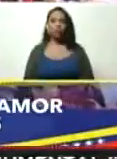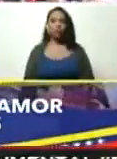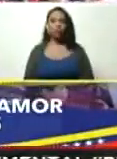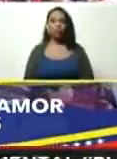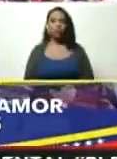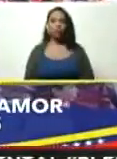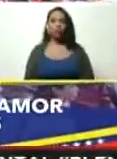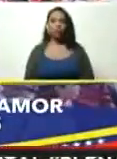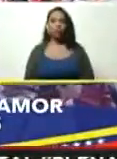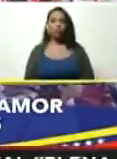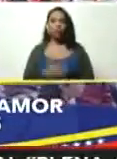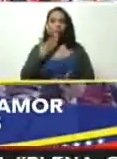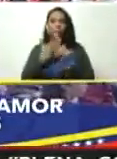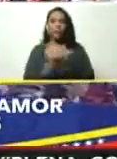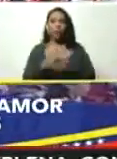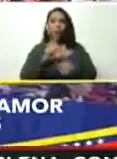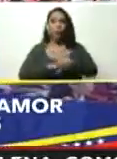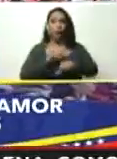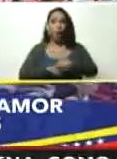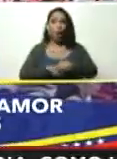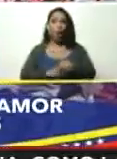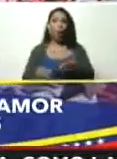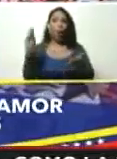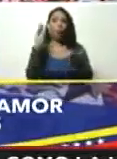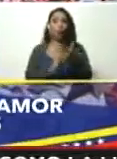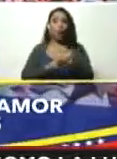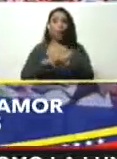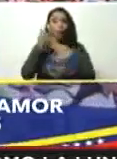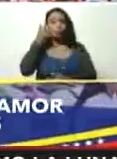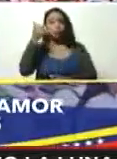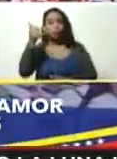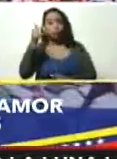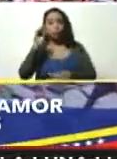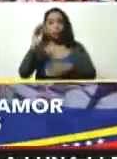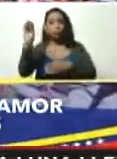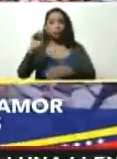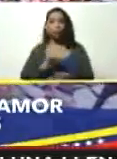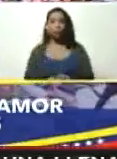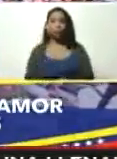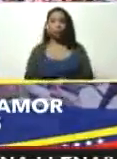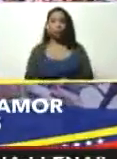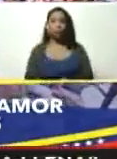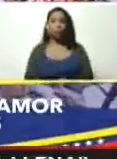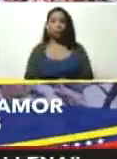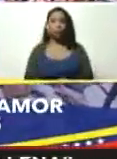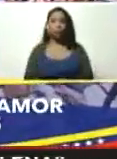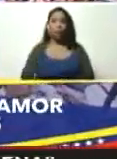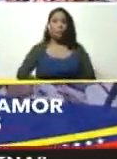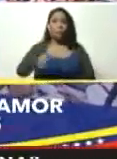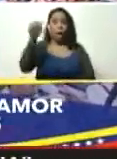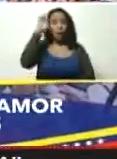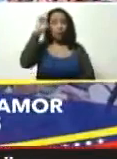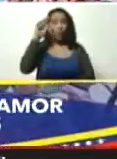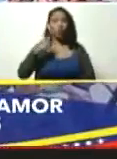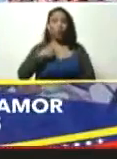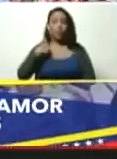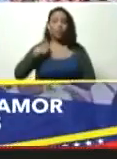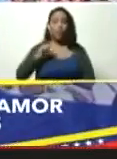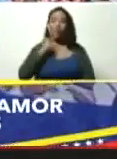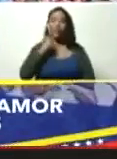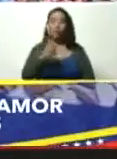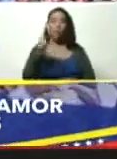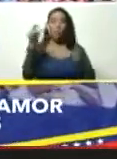Nos pidió y como a la hora nos volvió a llamar, leímos los artículos. Y él dijo, con más razón yo tengo que decir lo que tengo que decir.